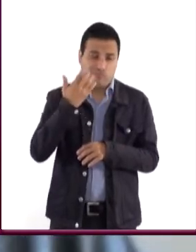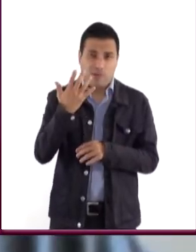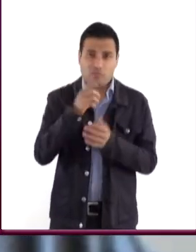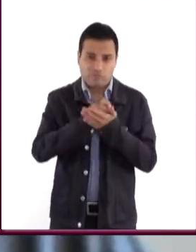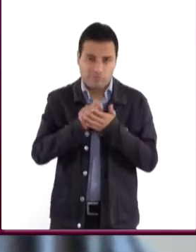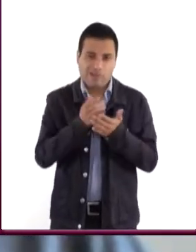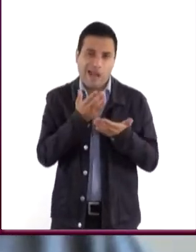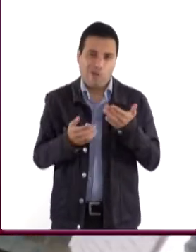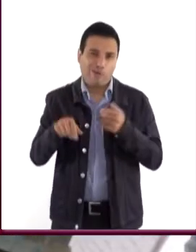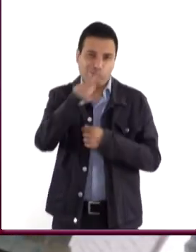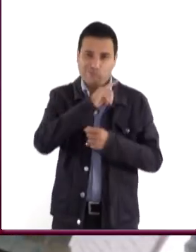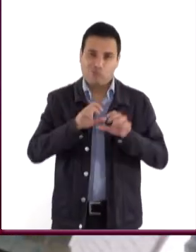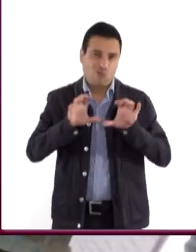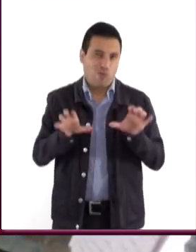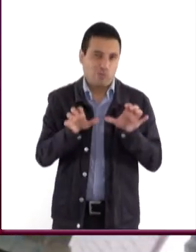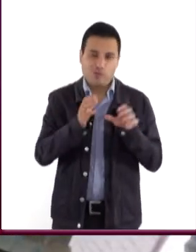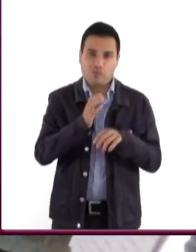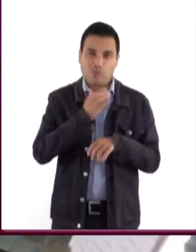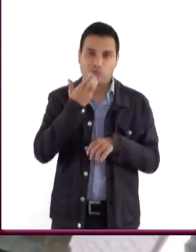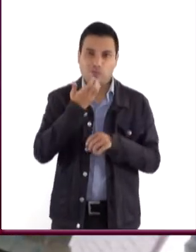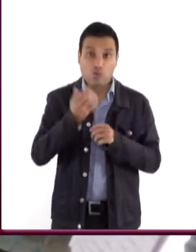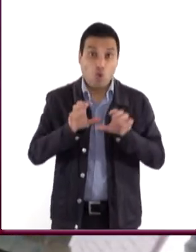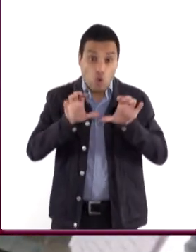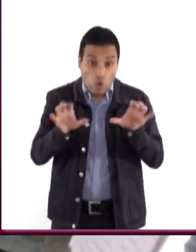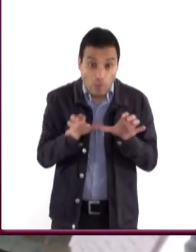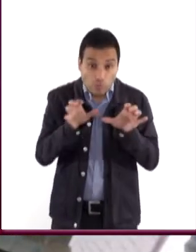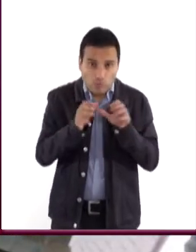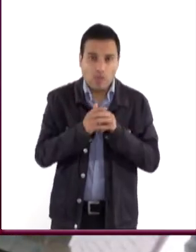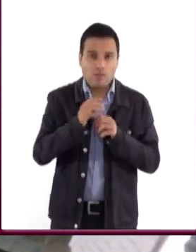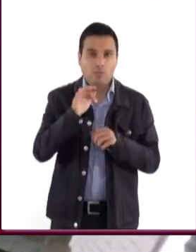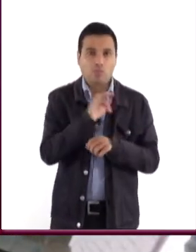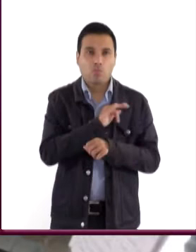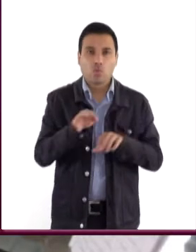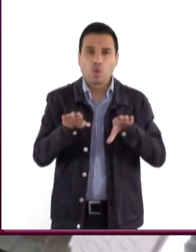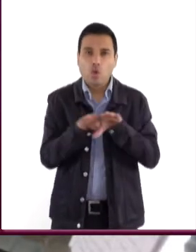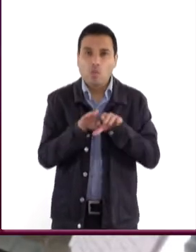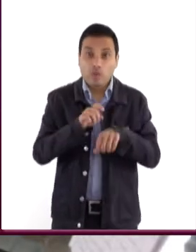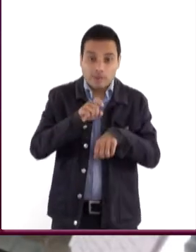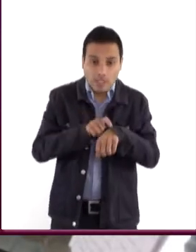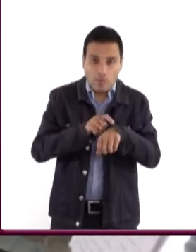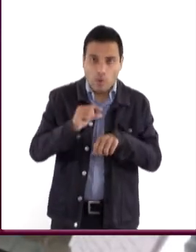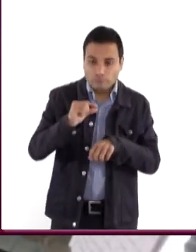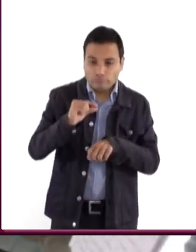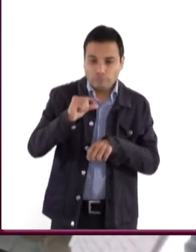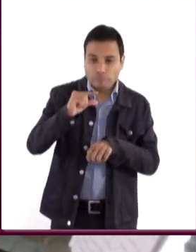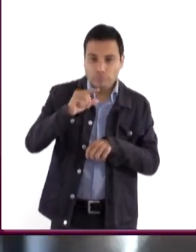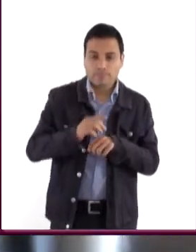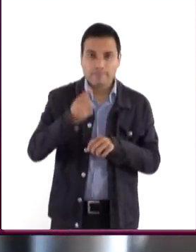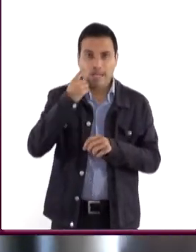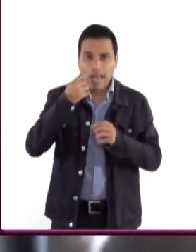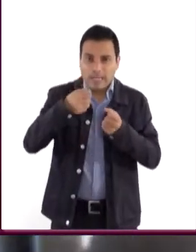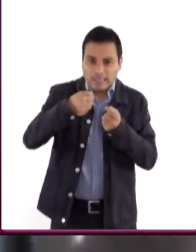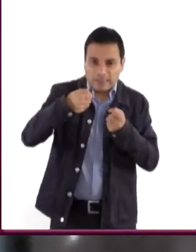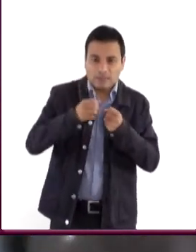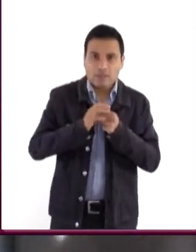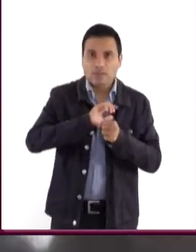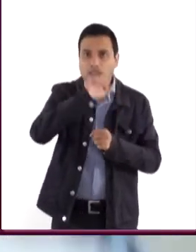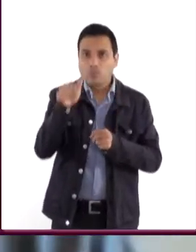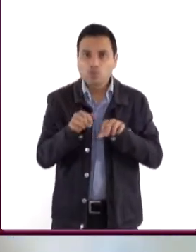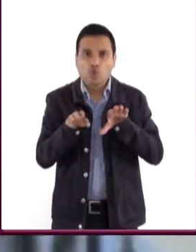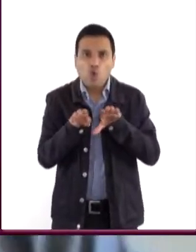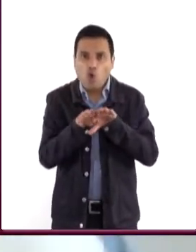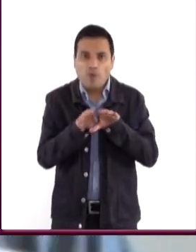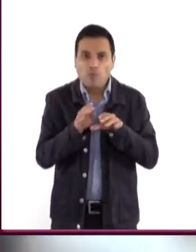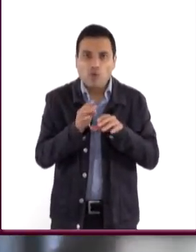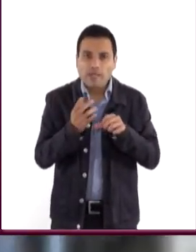lo hacemos con computadoras y la computadora simula incrementos pequeños de tiempo, ¿no? El resorte está en esta, un instante después está